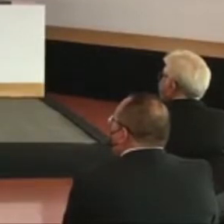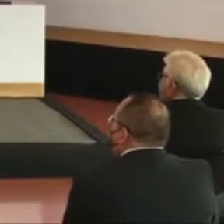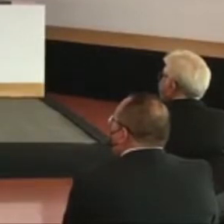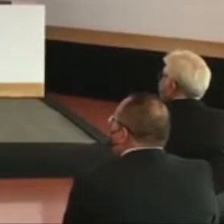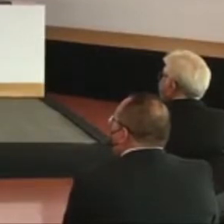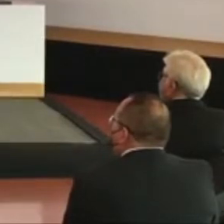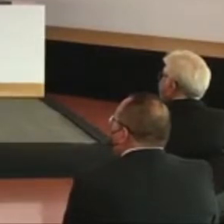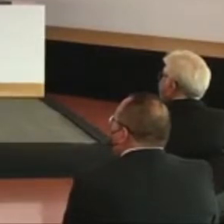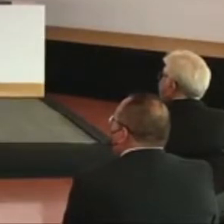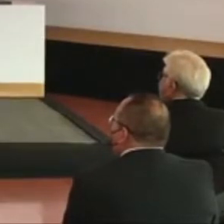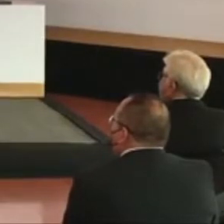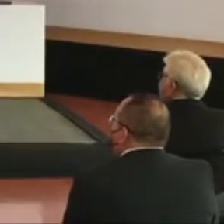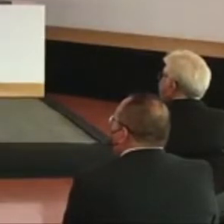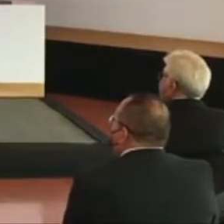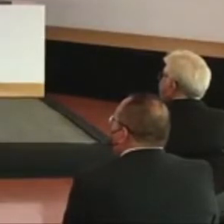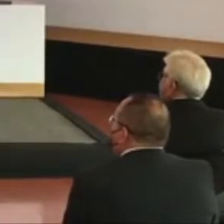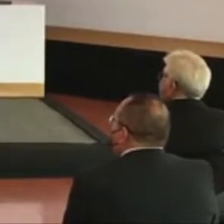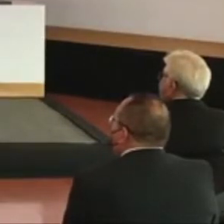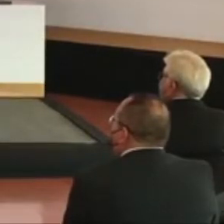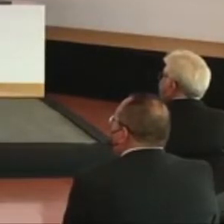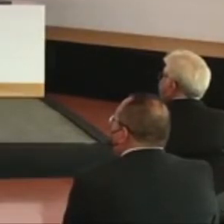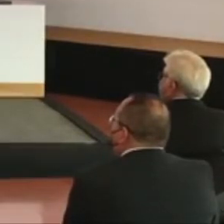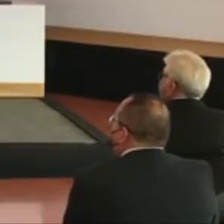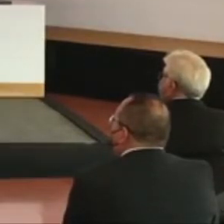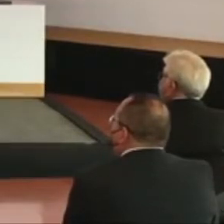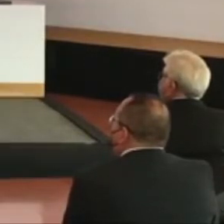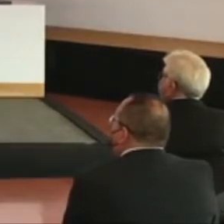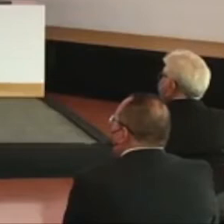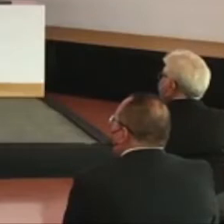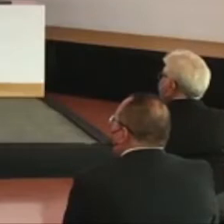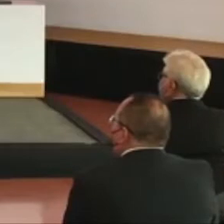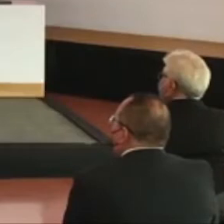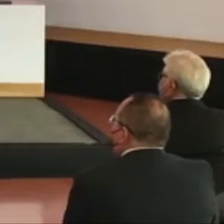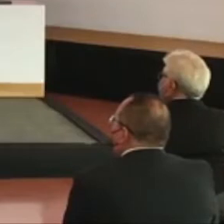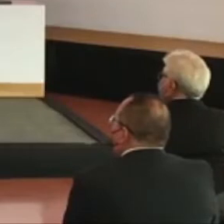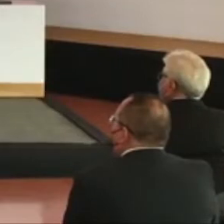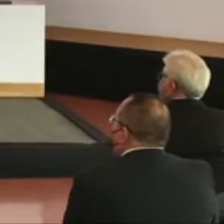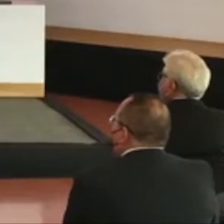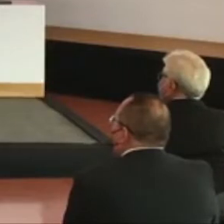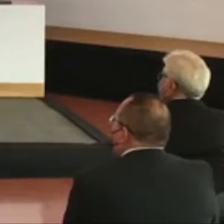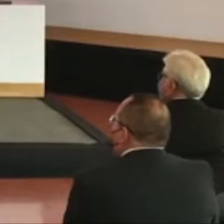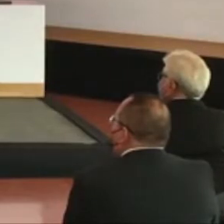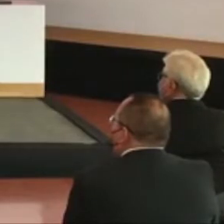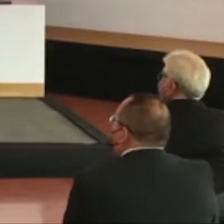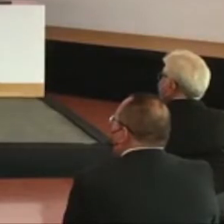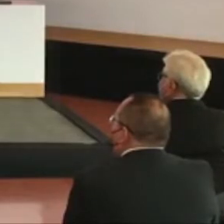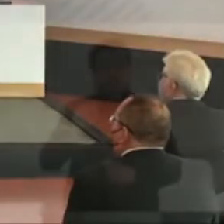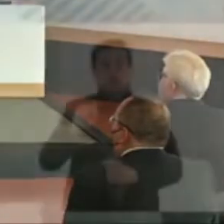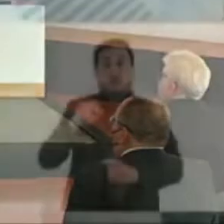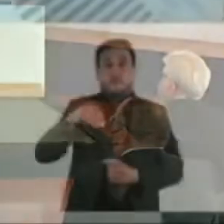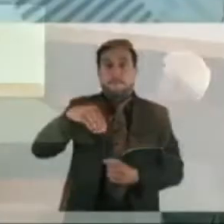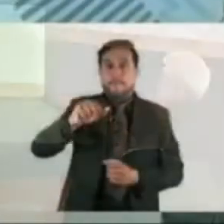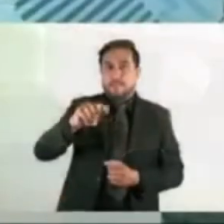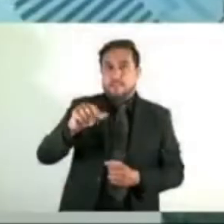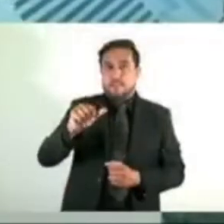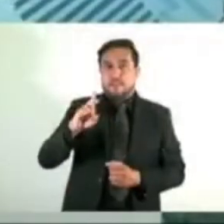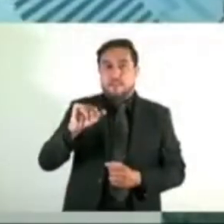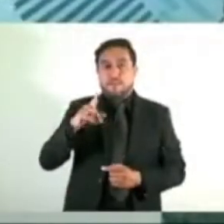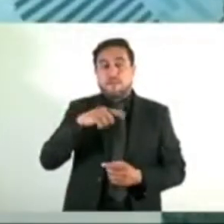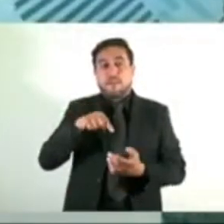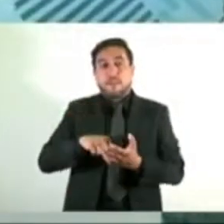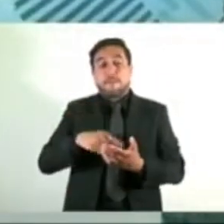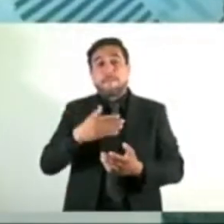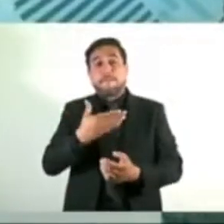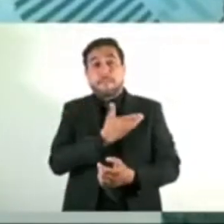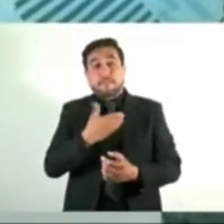Ortiz, presidente del Colegio Estatal de Abogados del Estado de Guanajuato, y también a Héctor Mata Bravo, presidente del capítulo Guanajuato barra